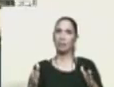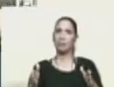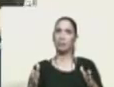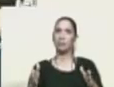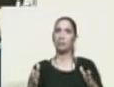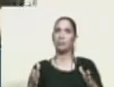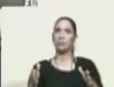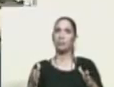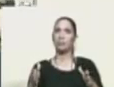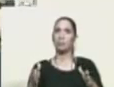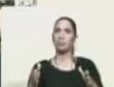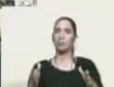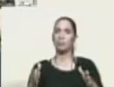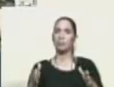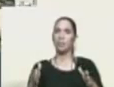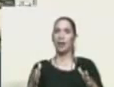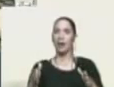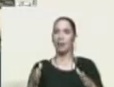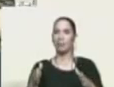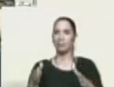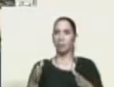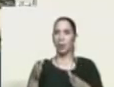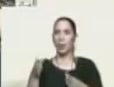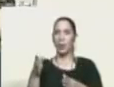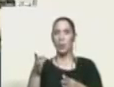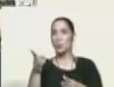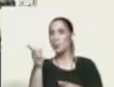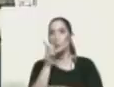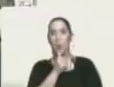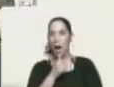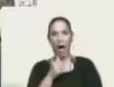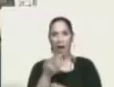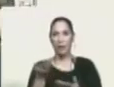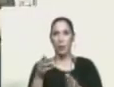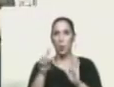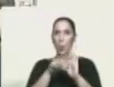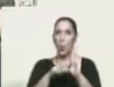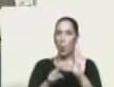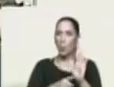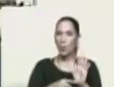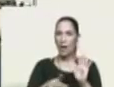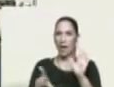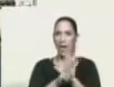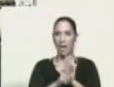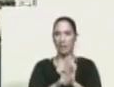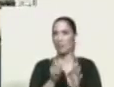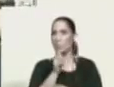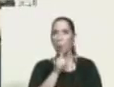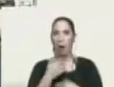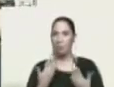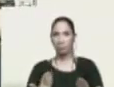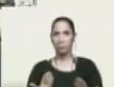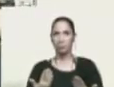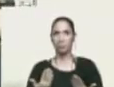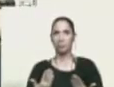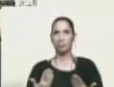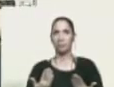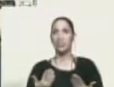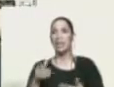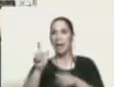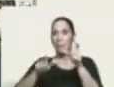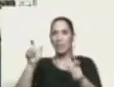que he mencionado, la impunidad, que el ciudadano se sintiera desamparado de lo más sagrado, que